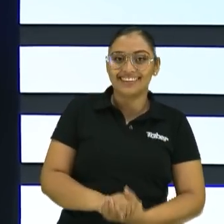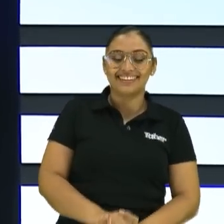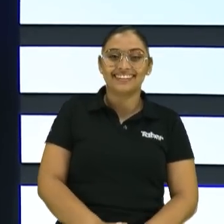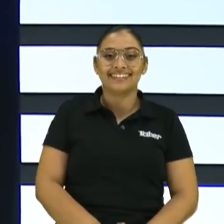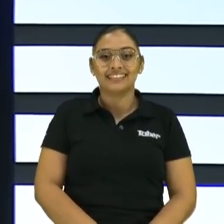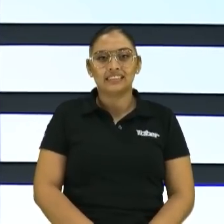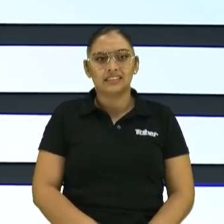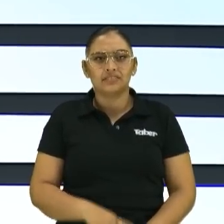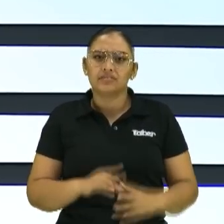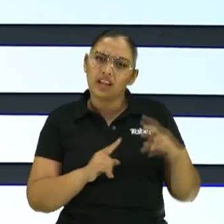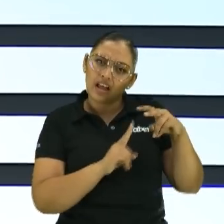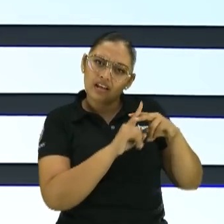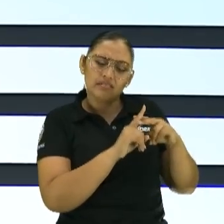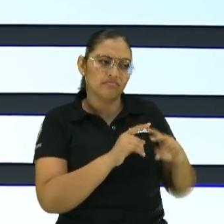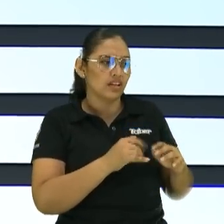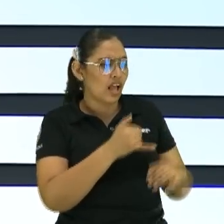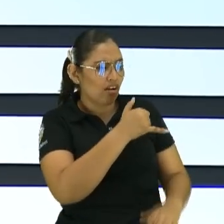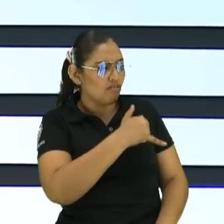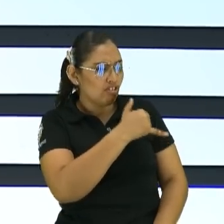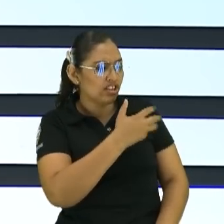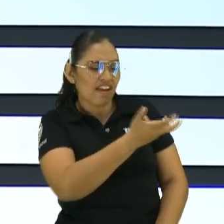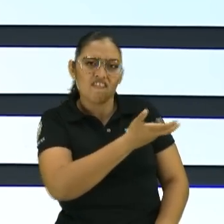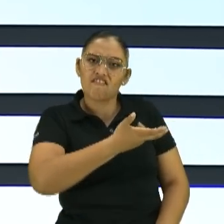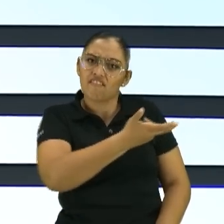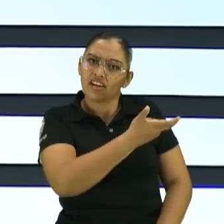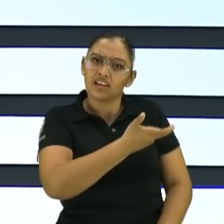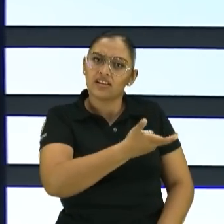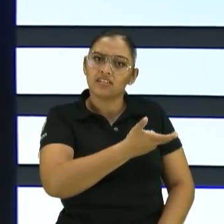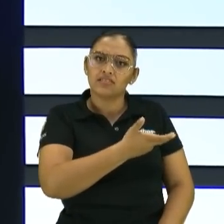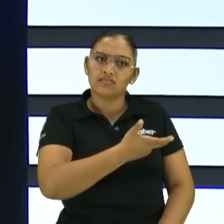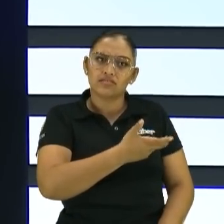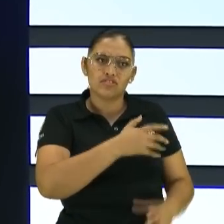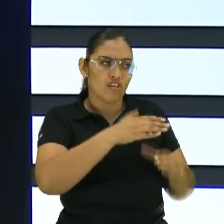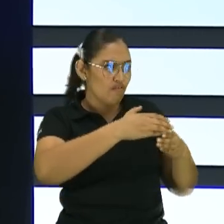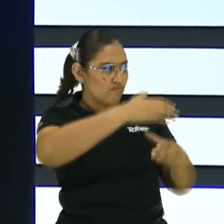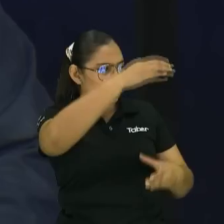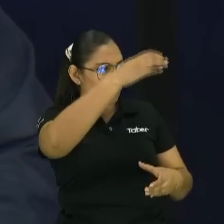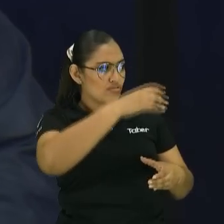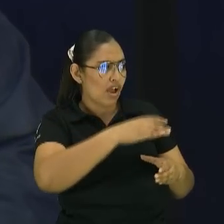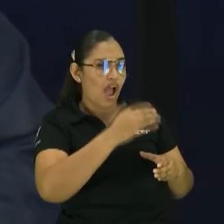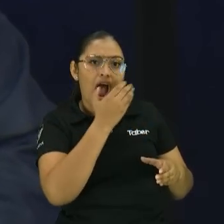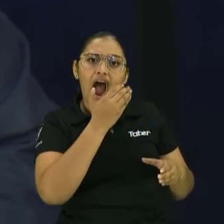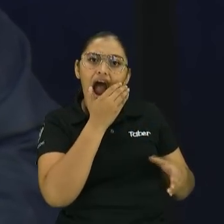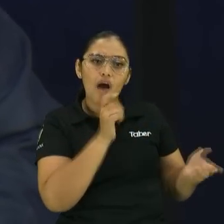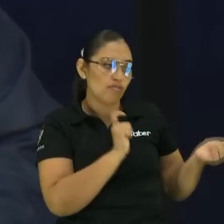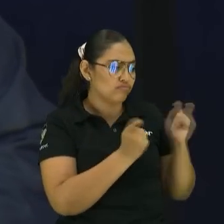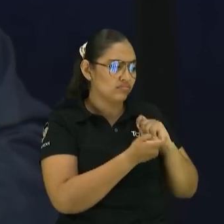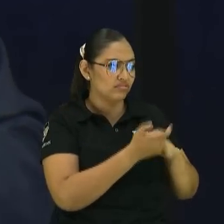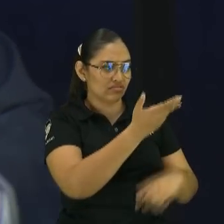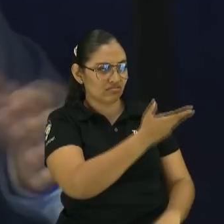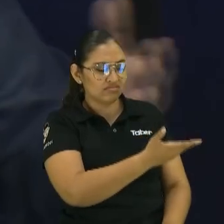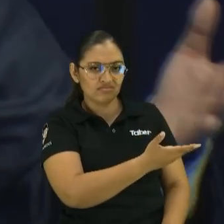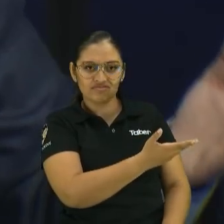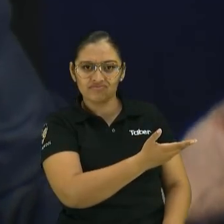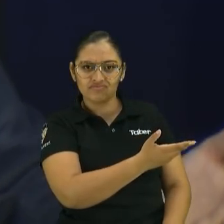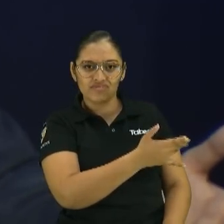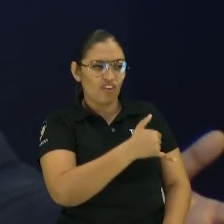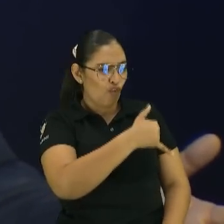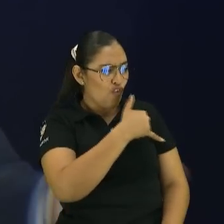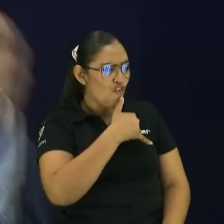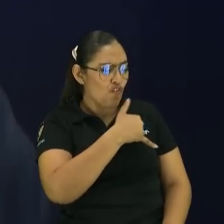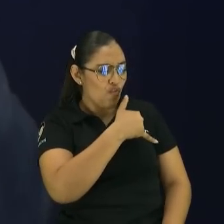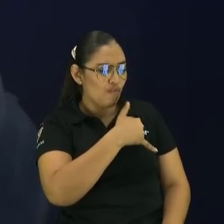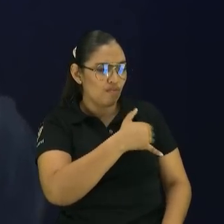de repente había una botella de vino y la botella de vino estaba llena de agua de repente había